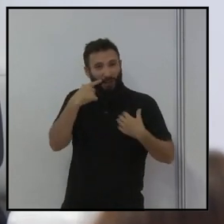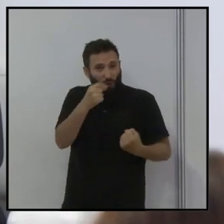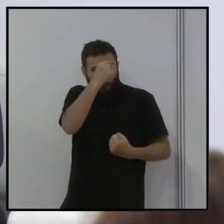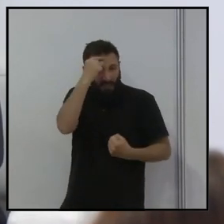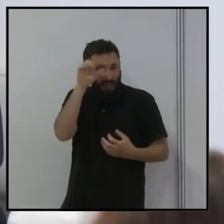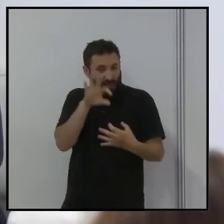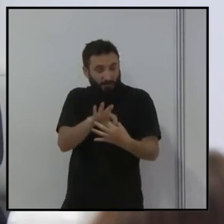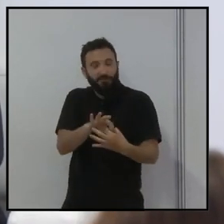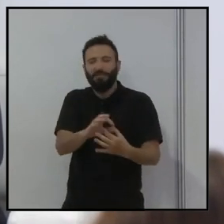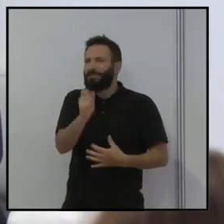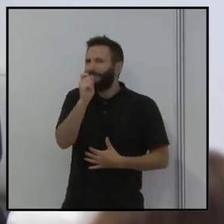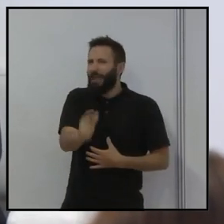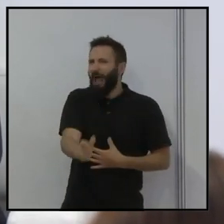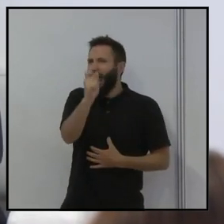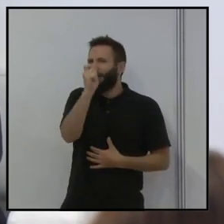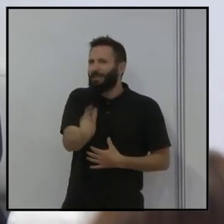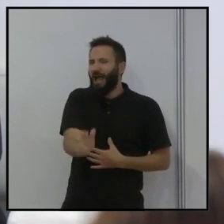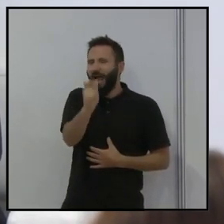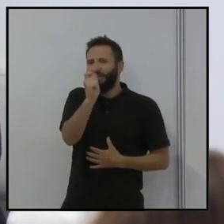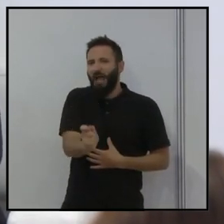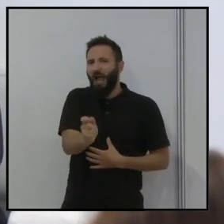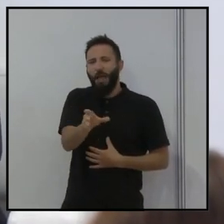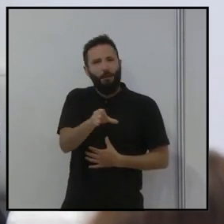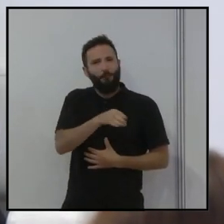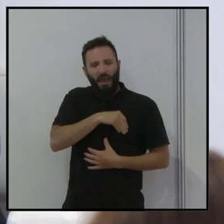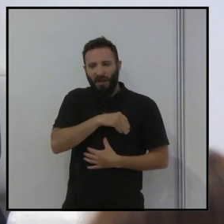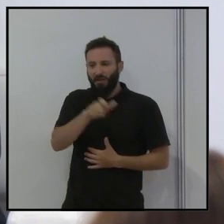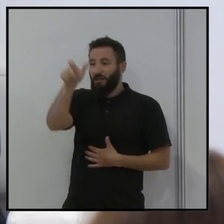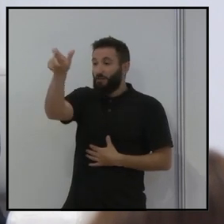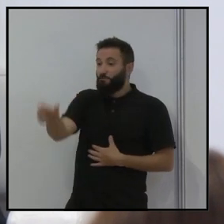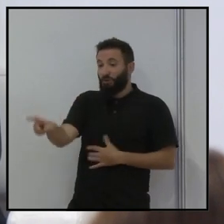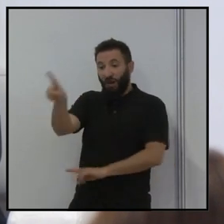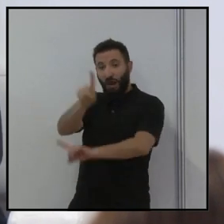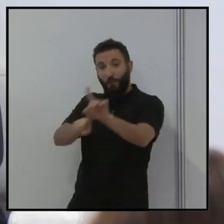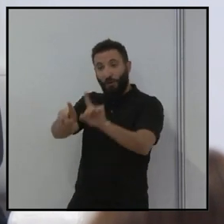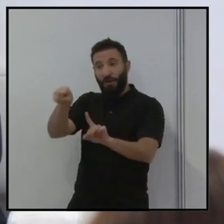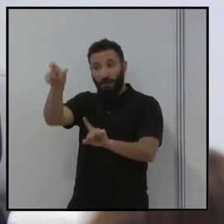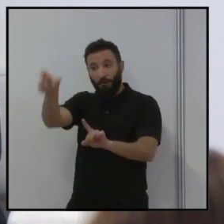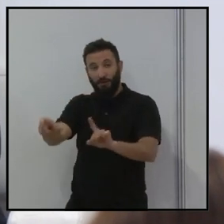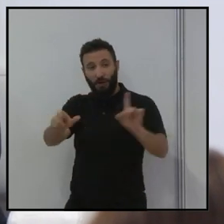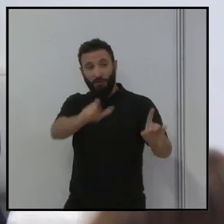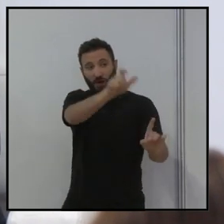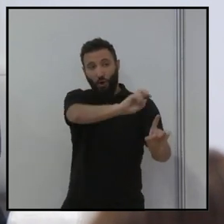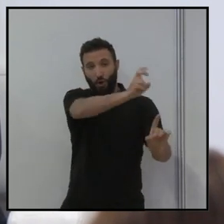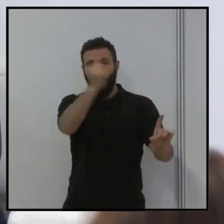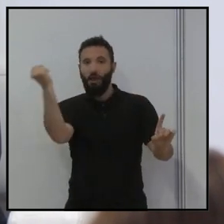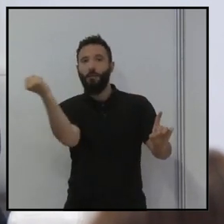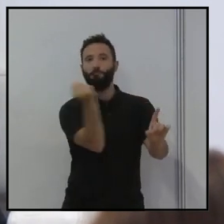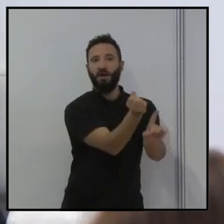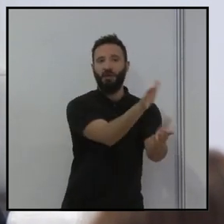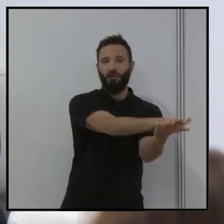estar relacionado con tragedias. Persona con un trastorno mata a persona con